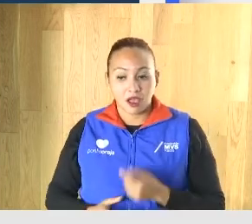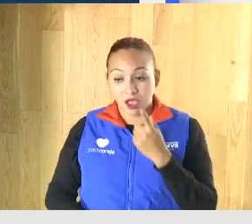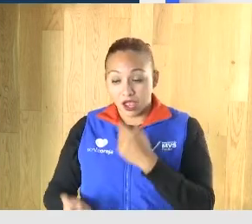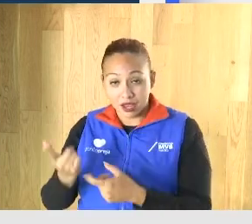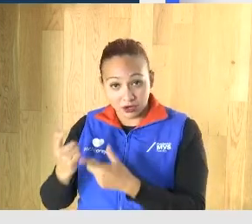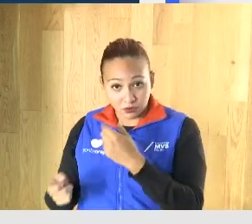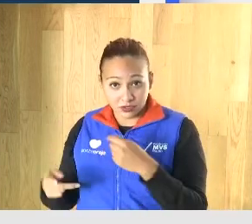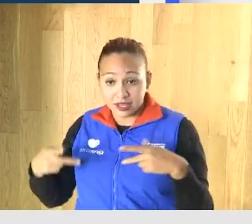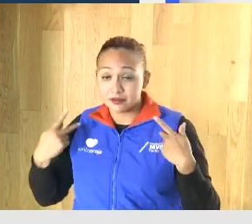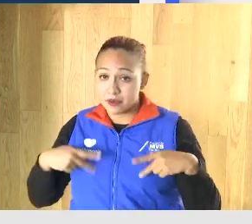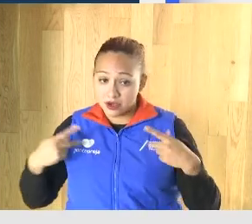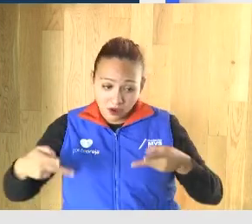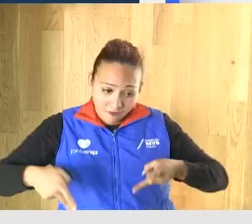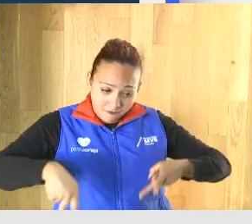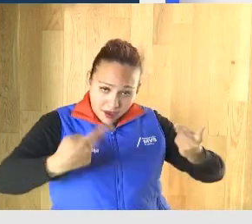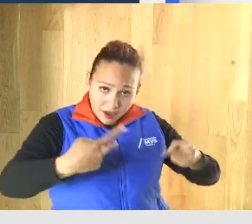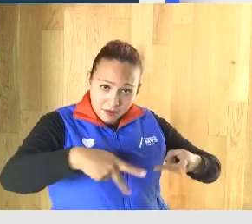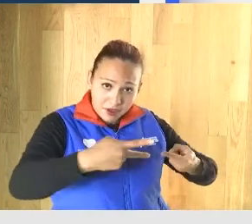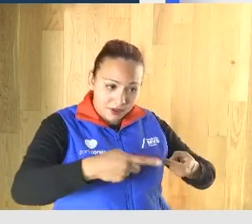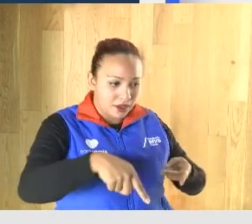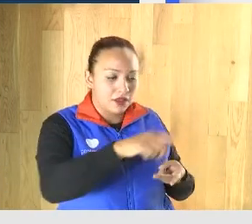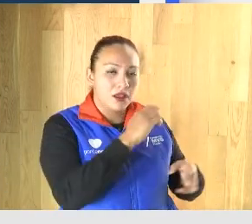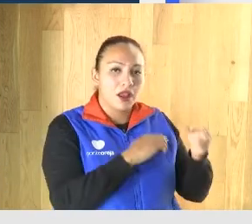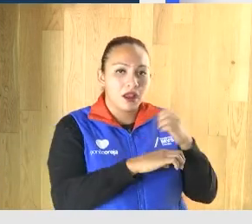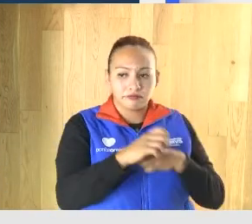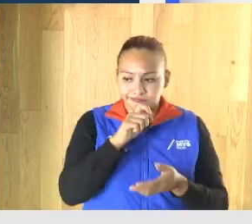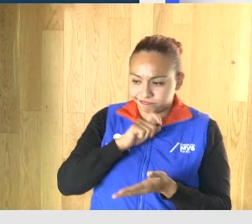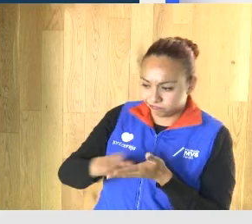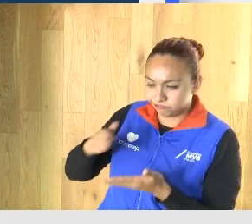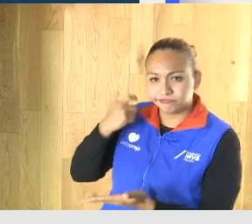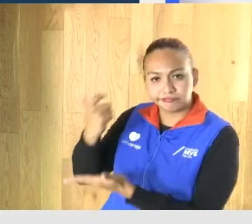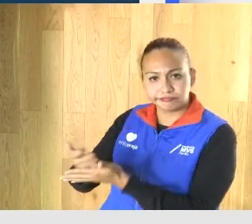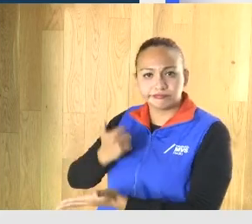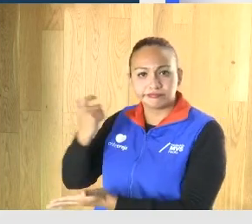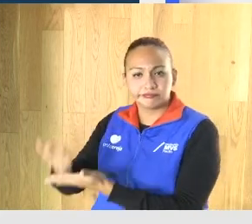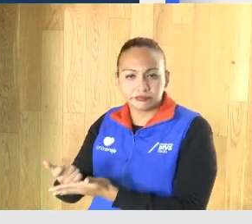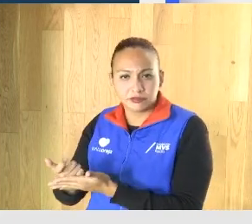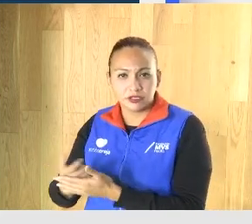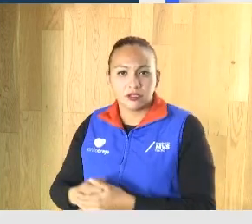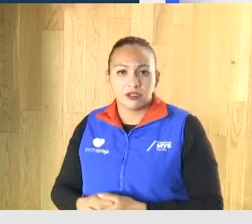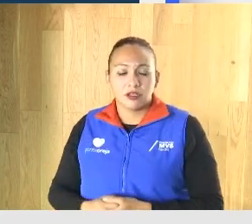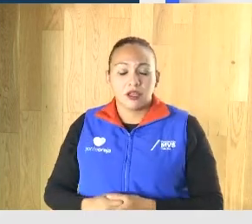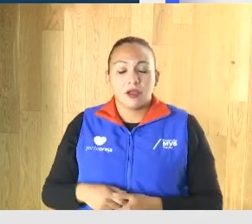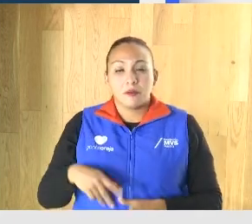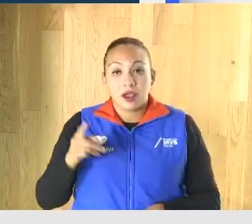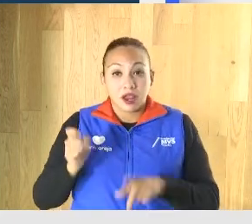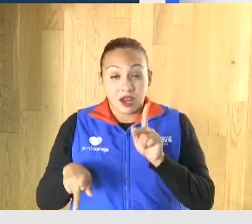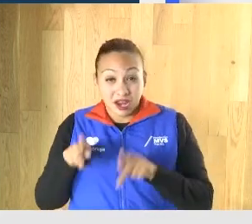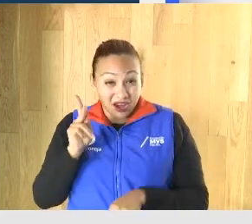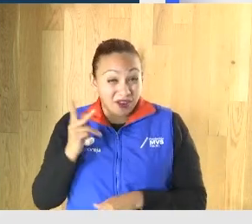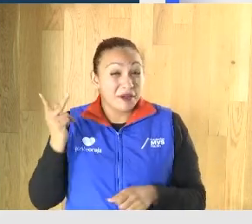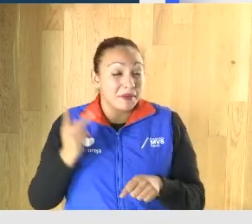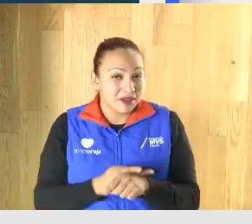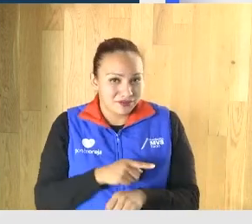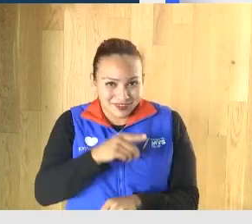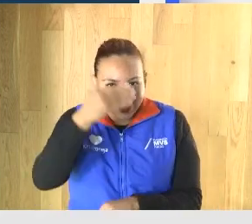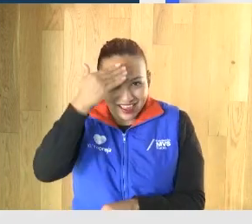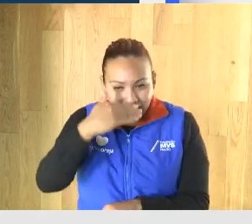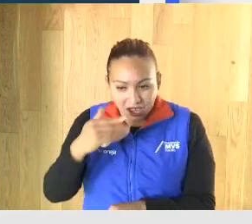proveedores globales que de repente pues no pudieron proveer, ¿no? A sus clientes porque se paró de alguna